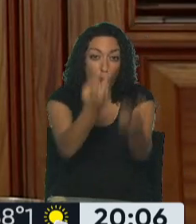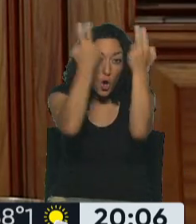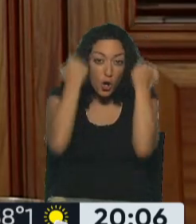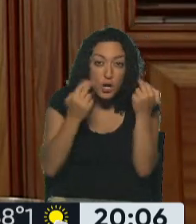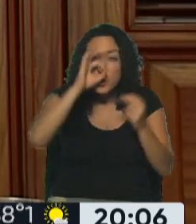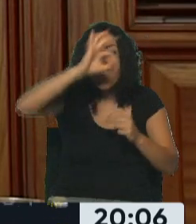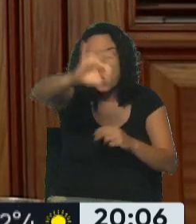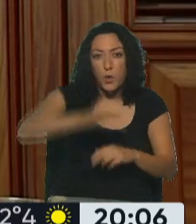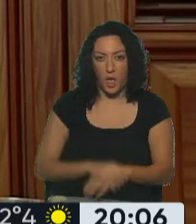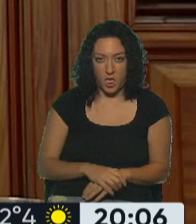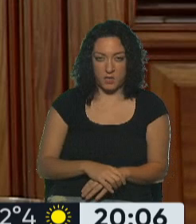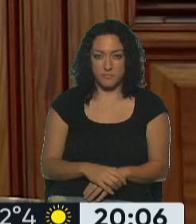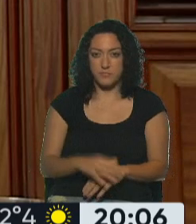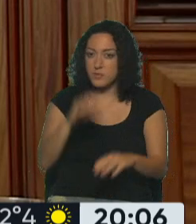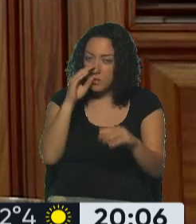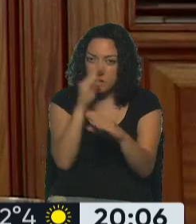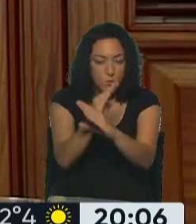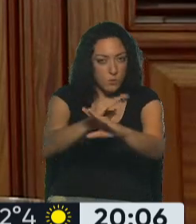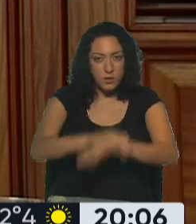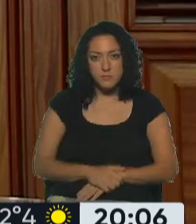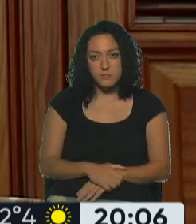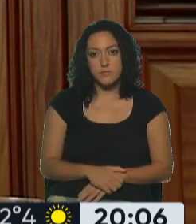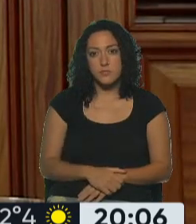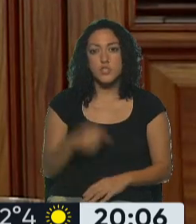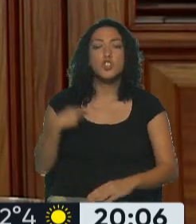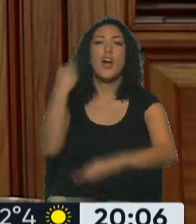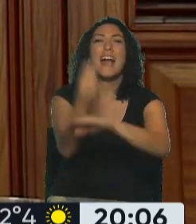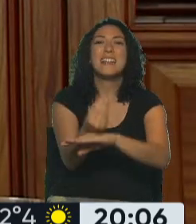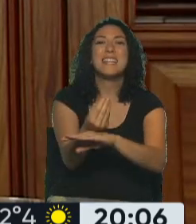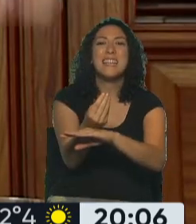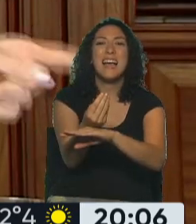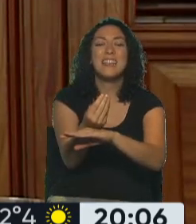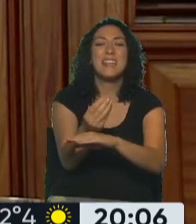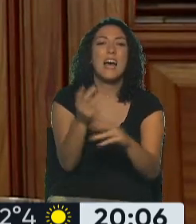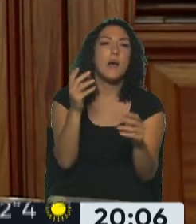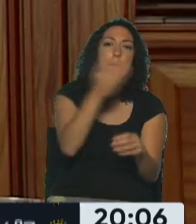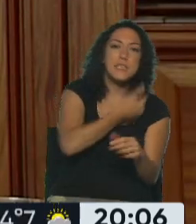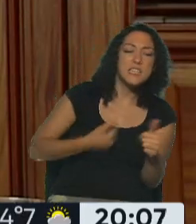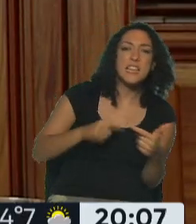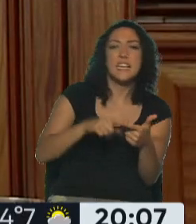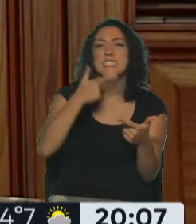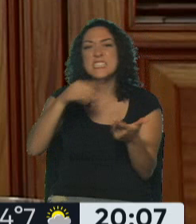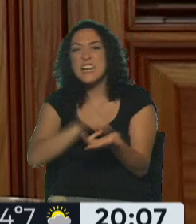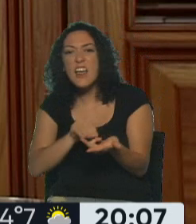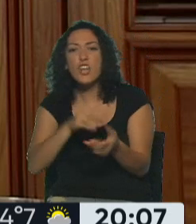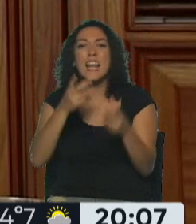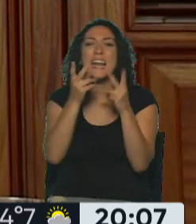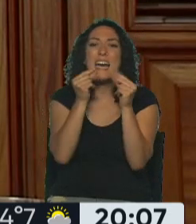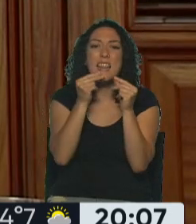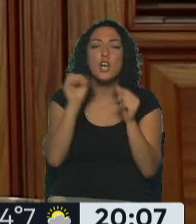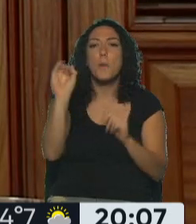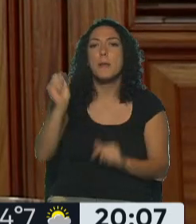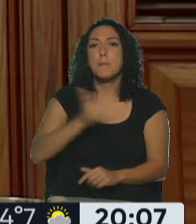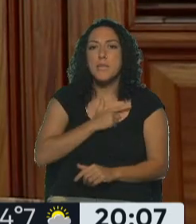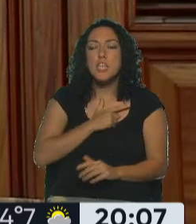jamás, ¿entiende? Nunca, jamás. No voy a ser candidata a nada, ni a presidenta, ni a senador. Mi nombre no va a estar en